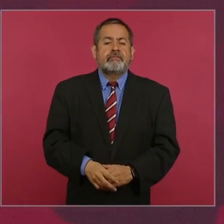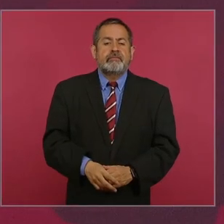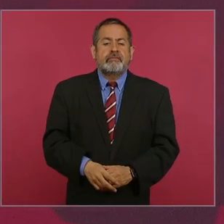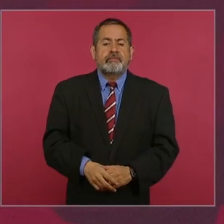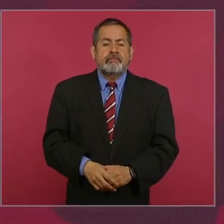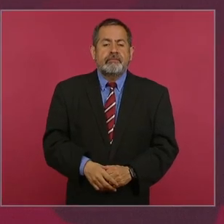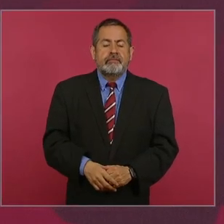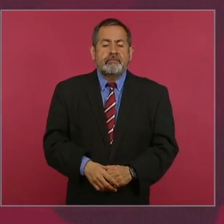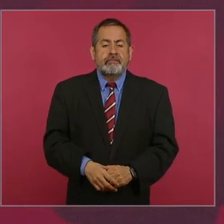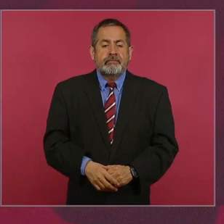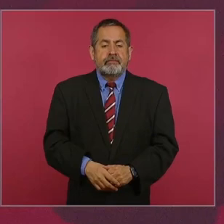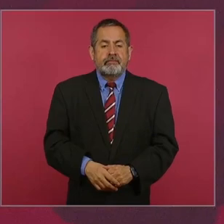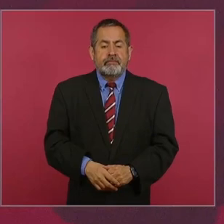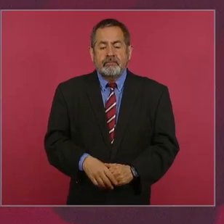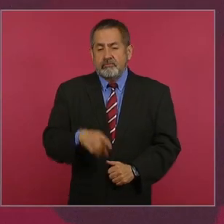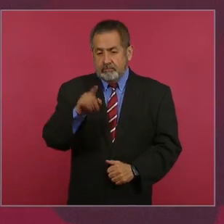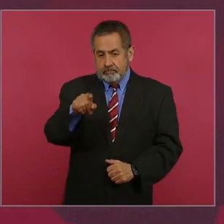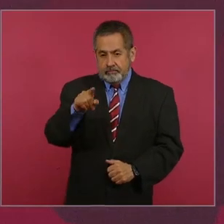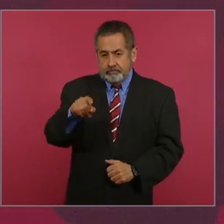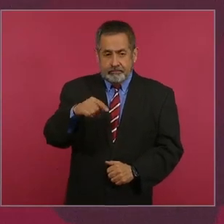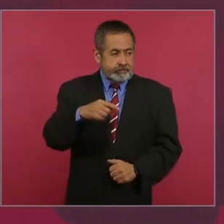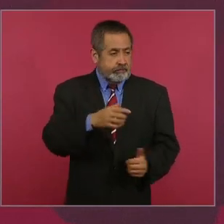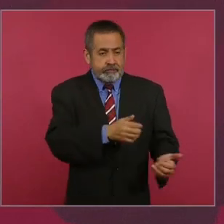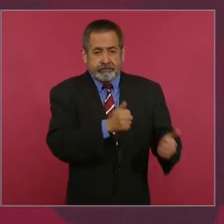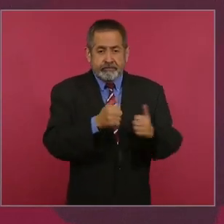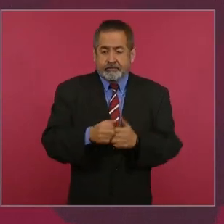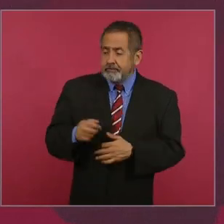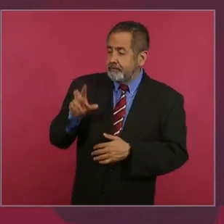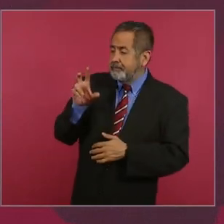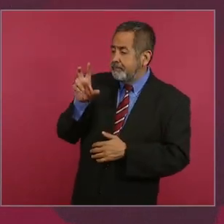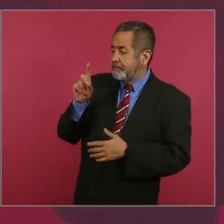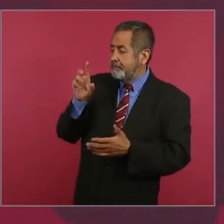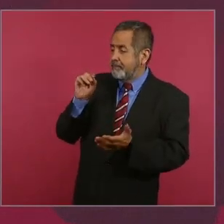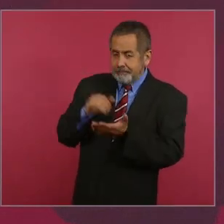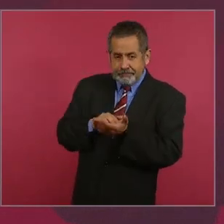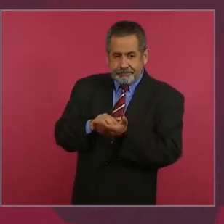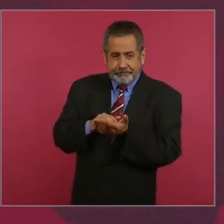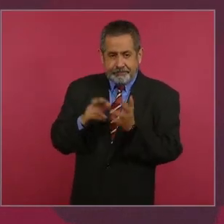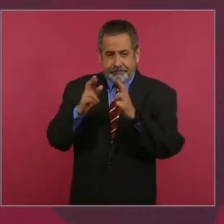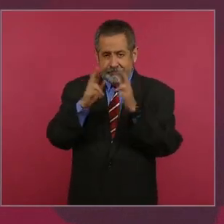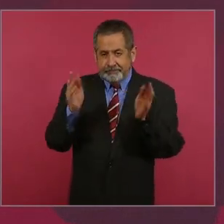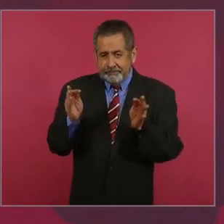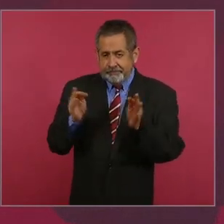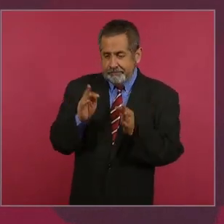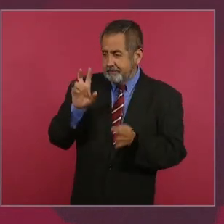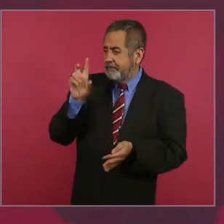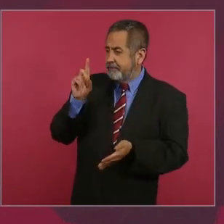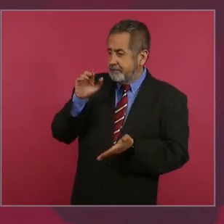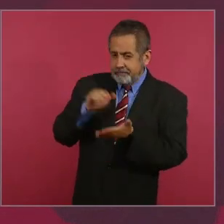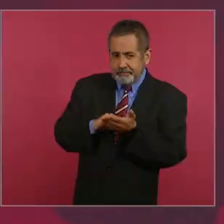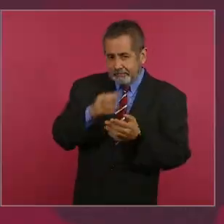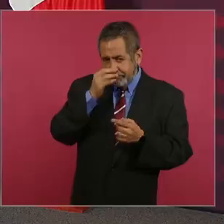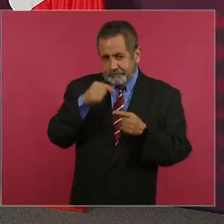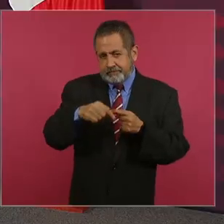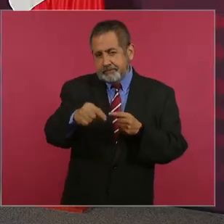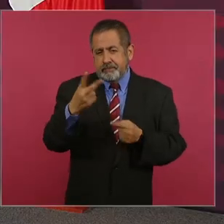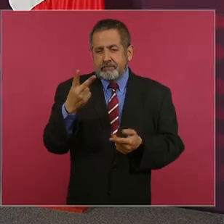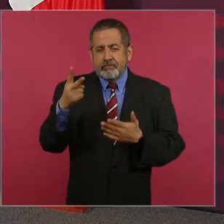Es que nos están ofreciendo 30 mil para dos meses,